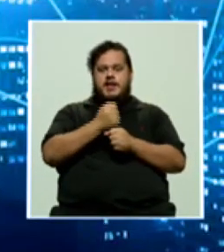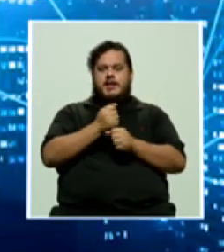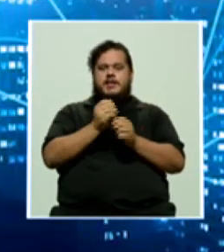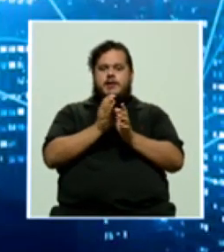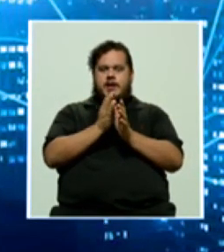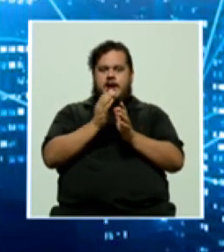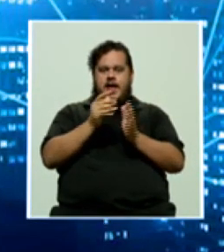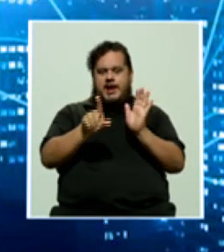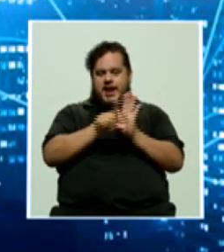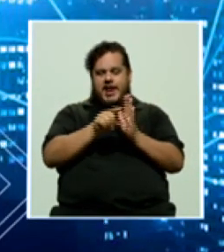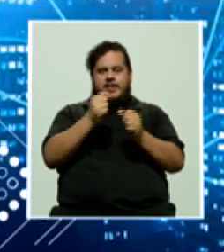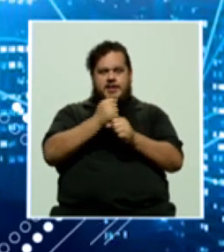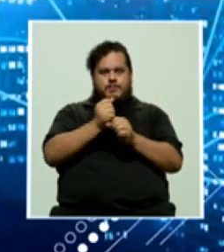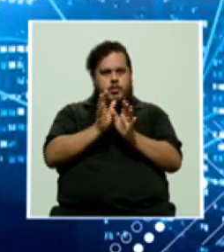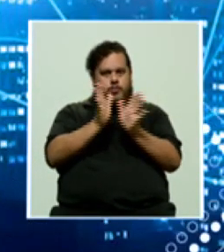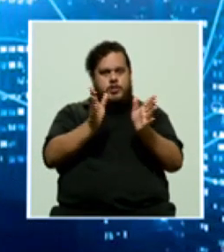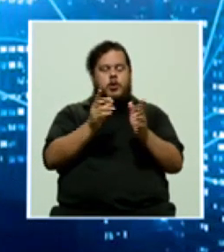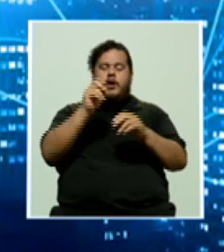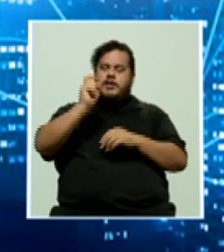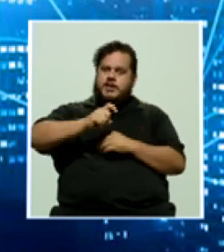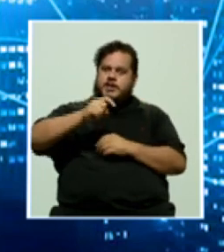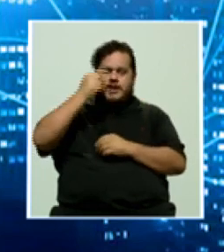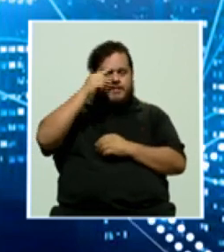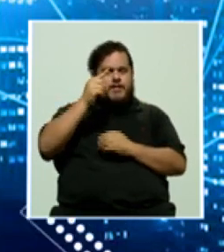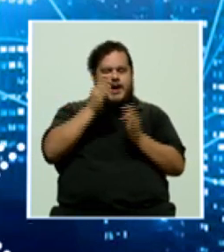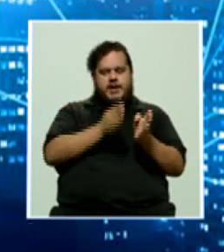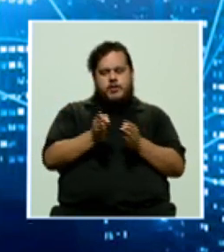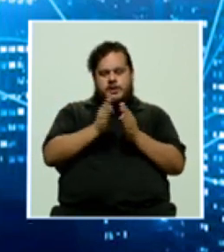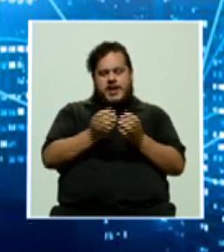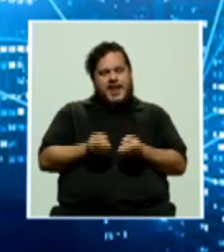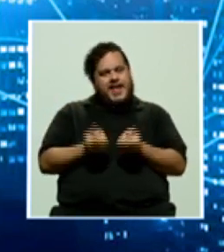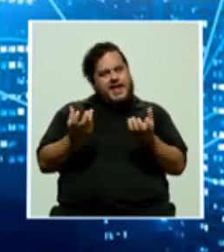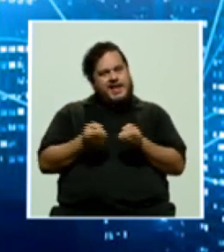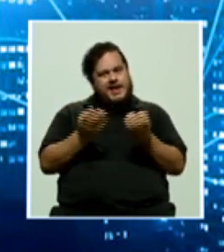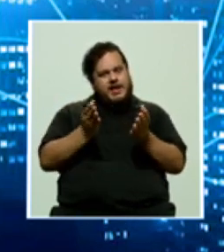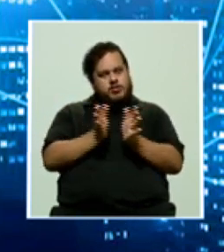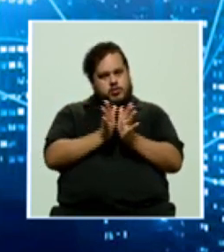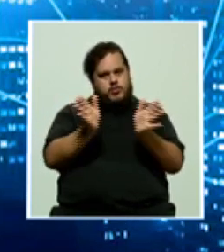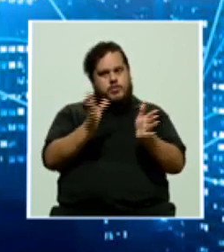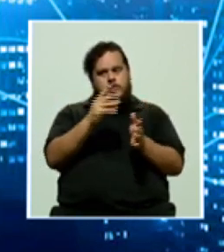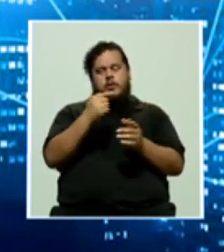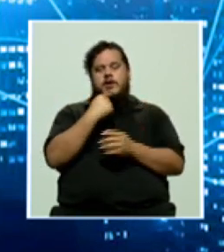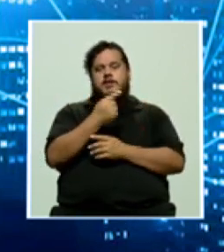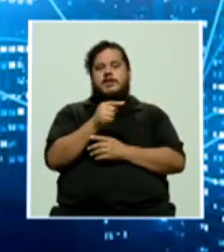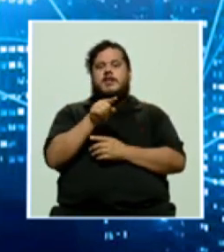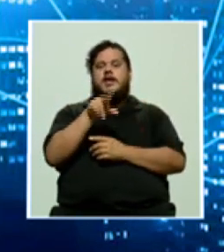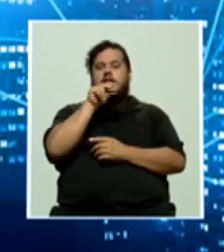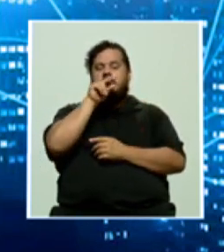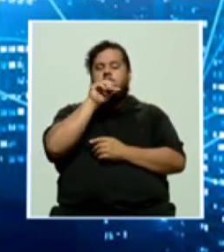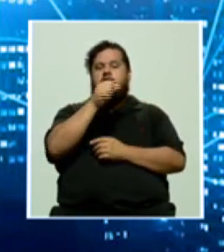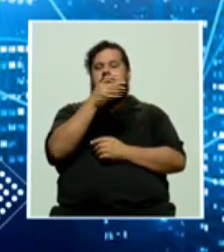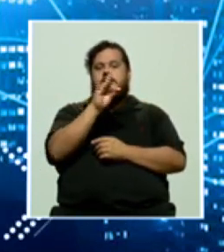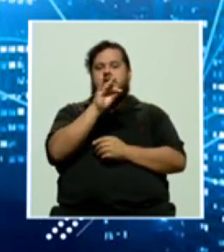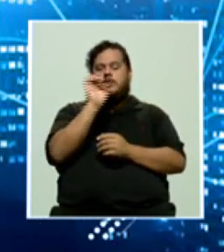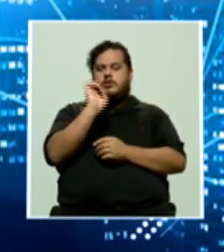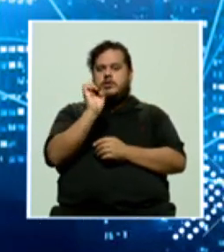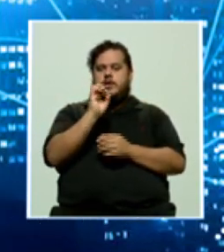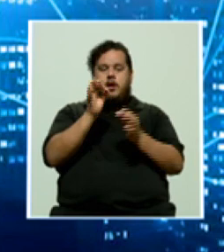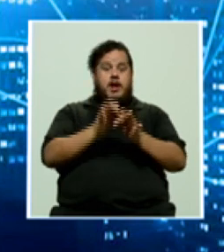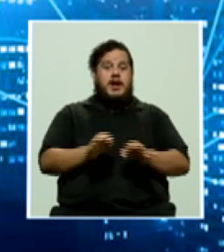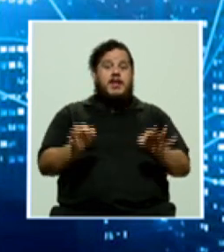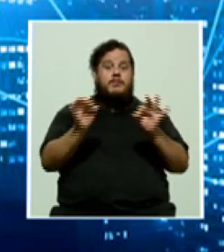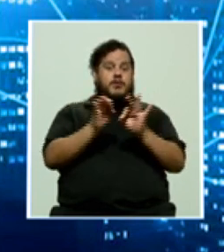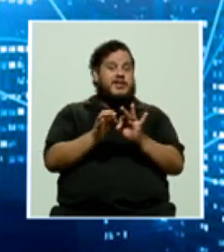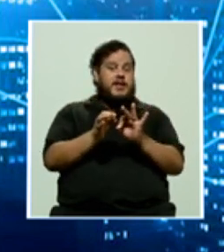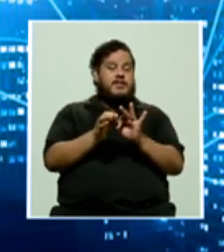necesaria para poder poner orden al gasto público y bueno, menciona en este tuit del 18 de enero la importancia